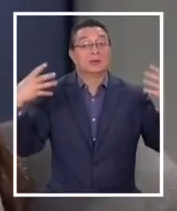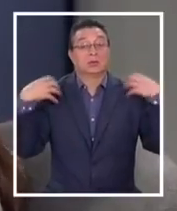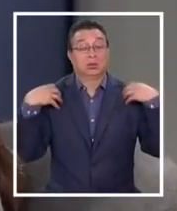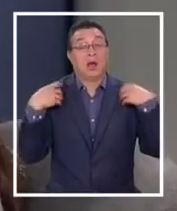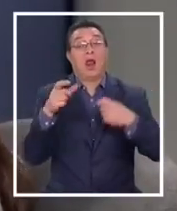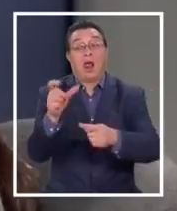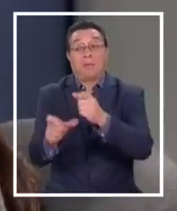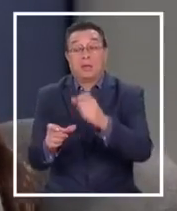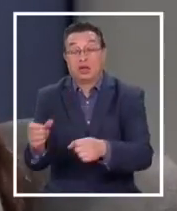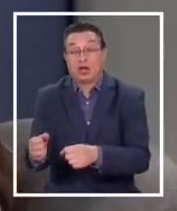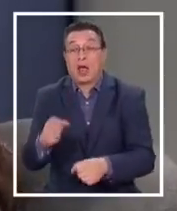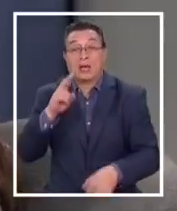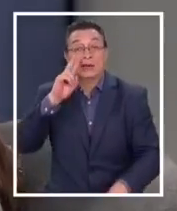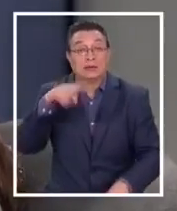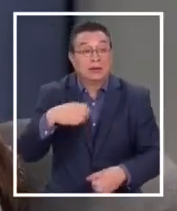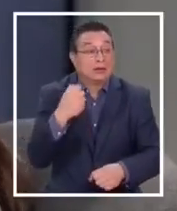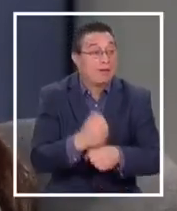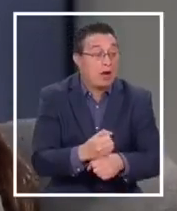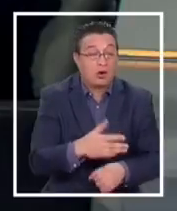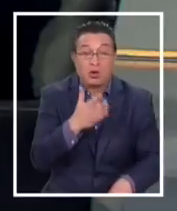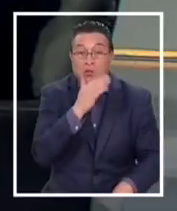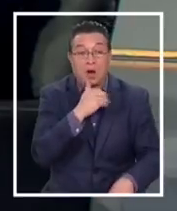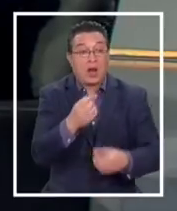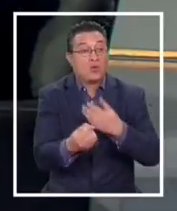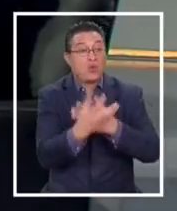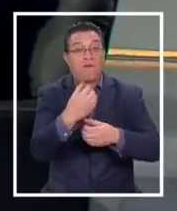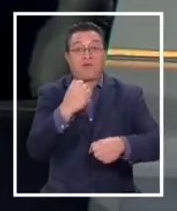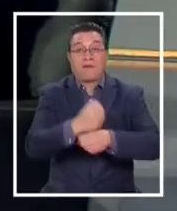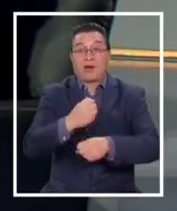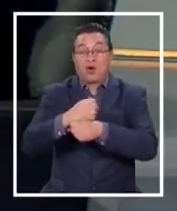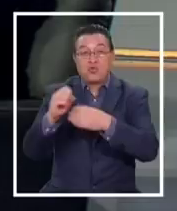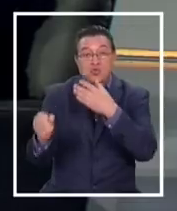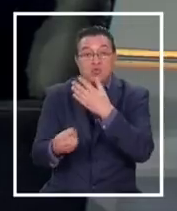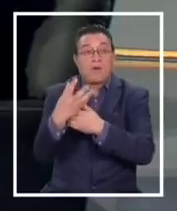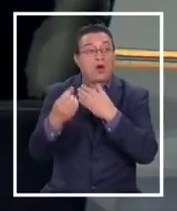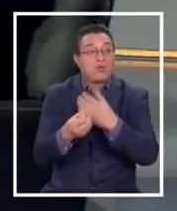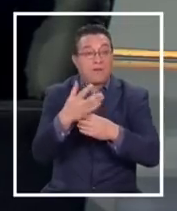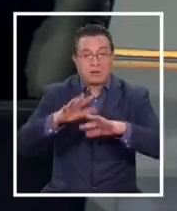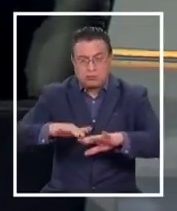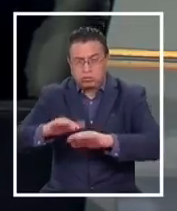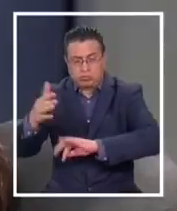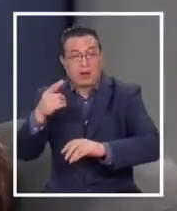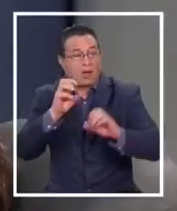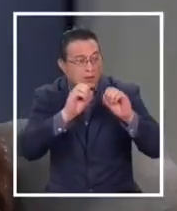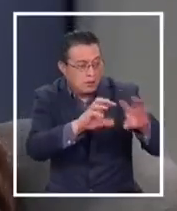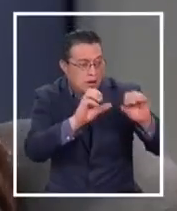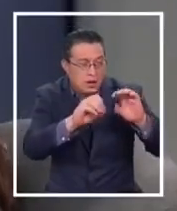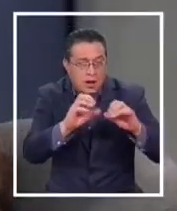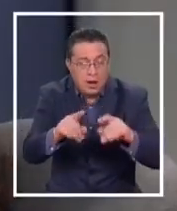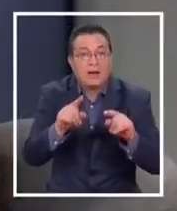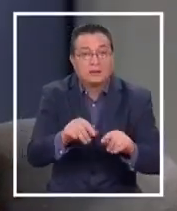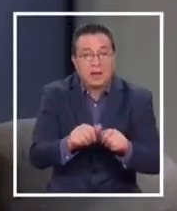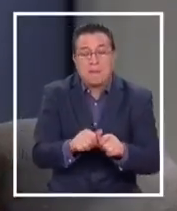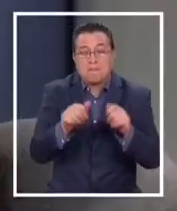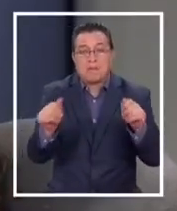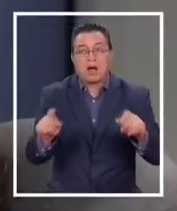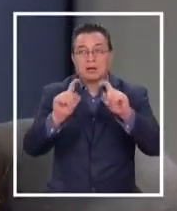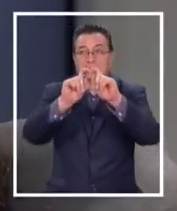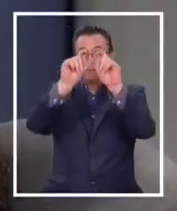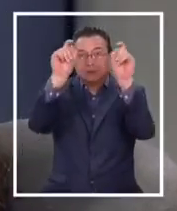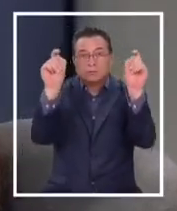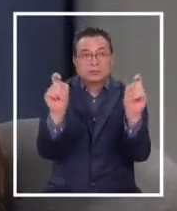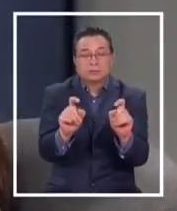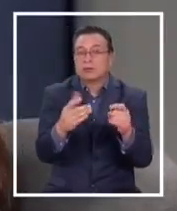personas que están desempleadas, que no están capacitadas para los nuevos empleos que posiblemente van a estar. Y a esto tú le sumas toda la incerteza por la que